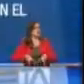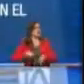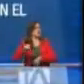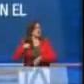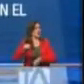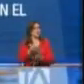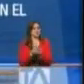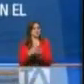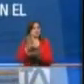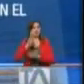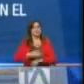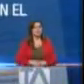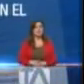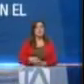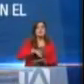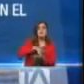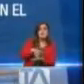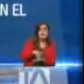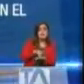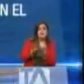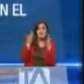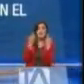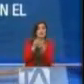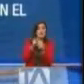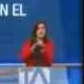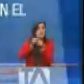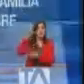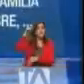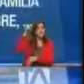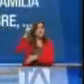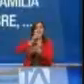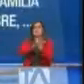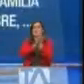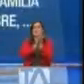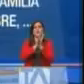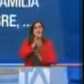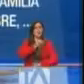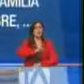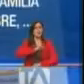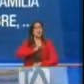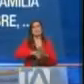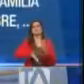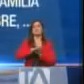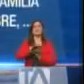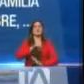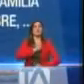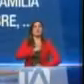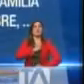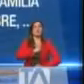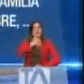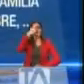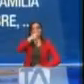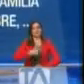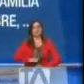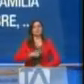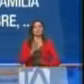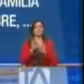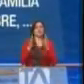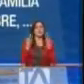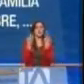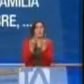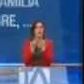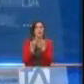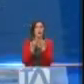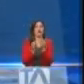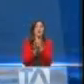ningún miembro de mi familia ni yo mantenemos contratos con el estado consciente de que el mayor patrimonio que tiene un ser humano es su familia y